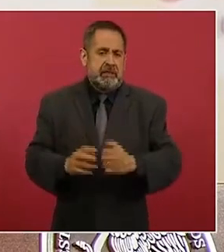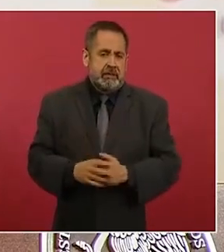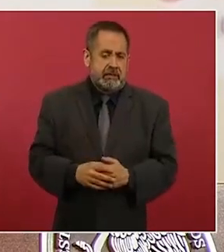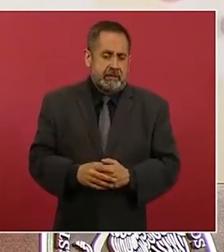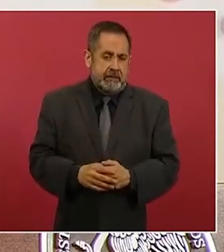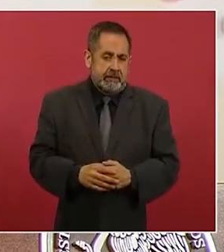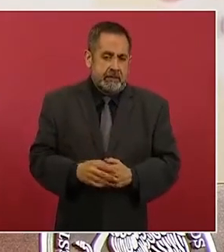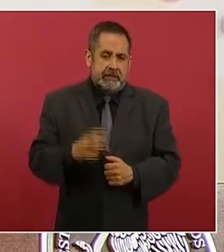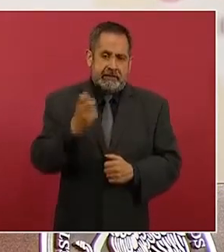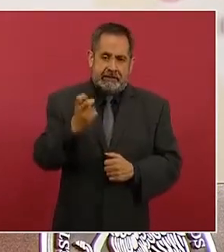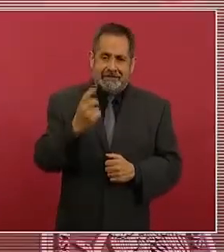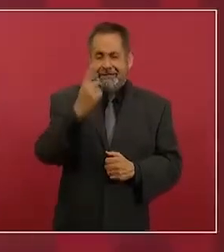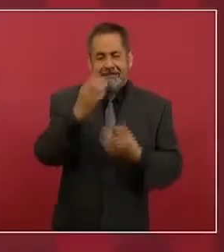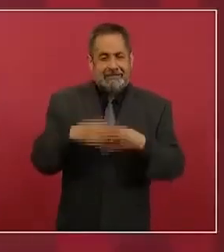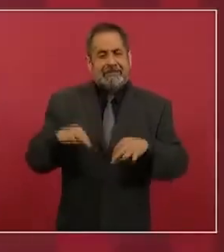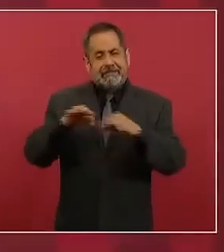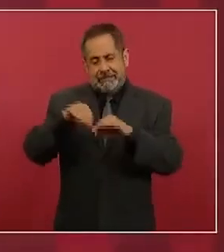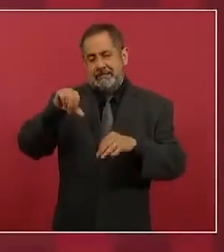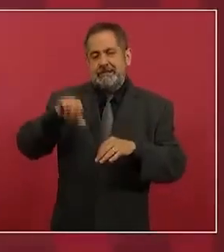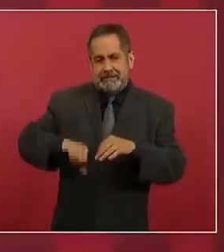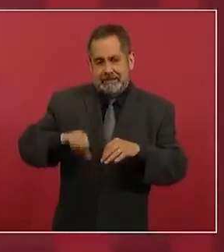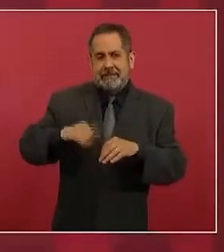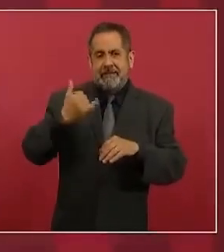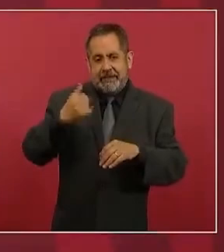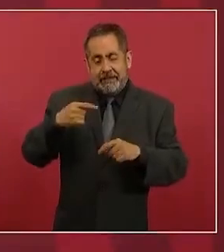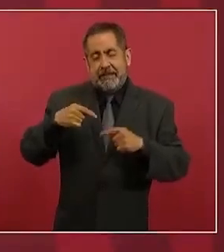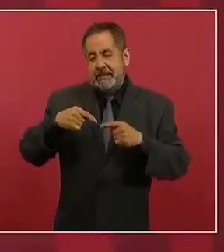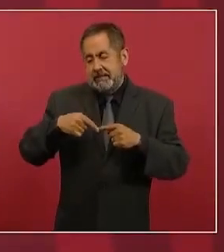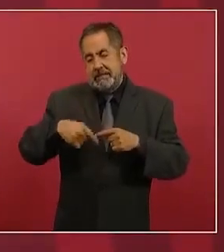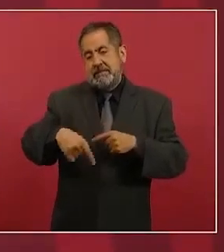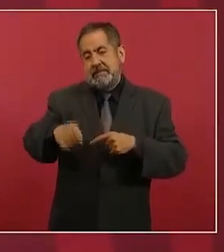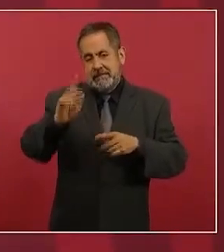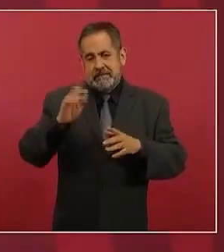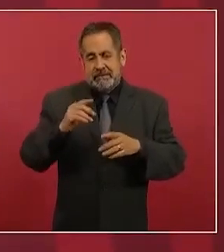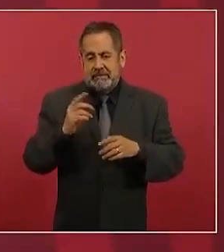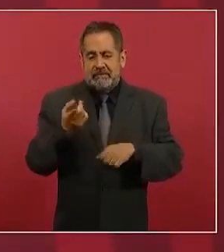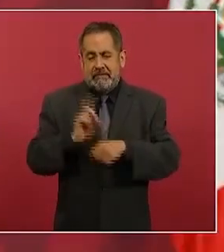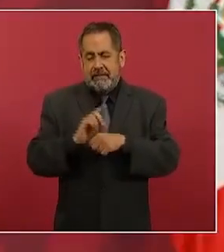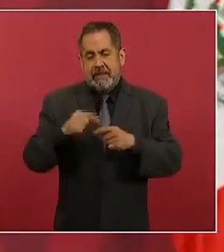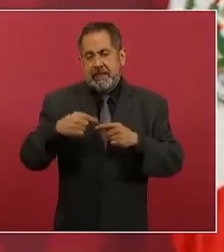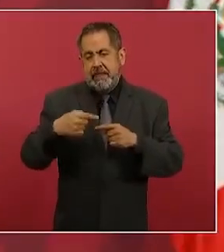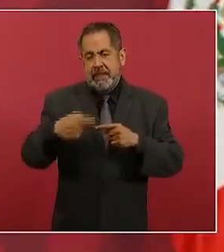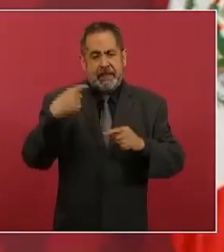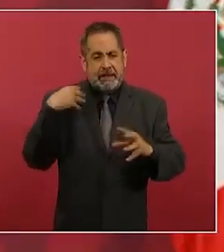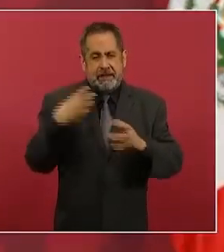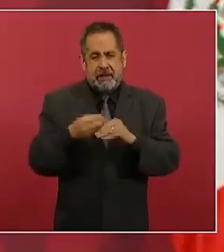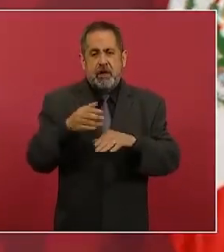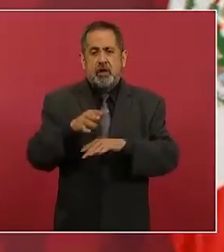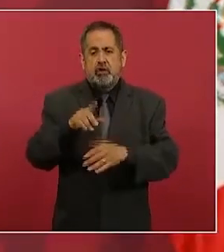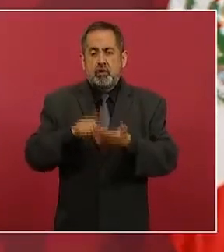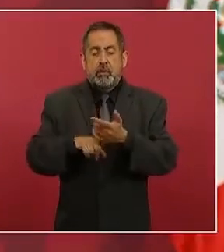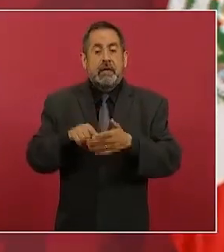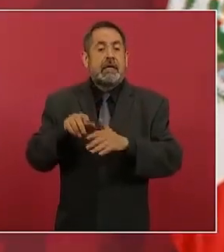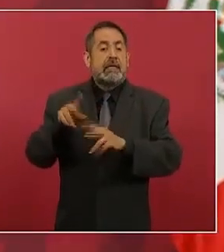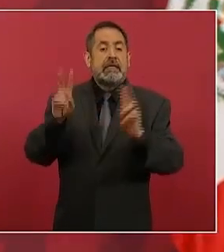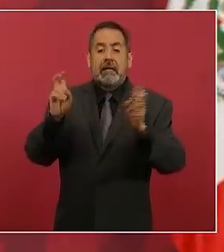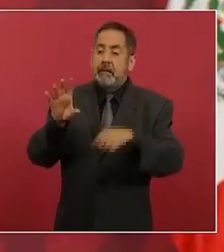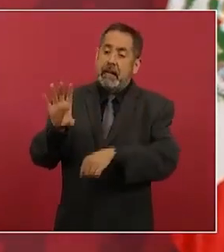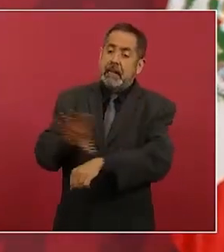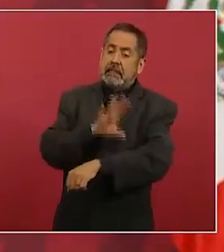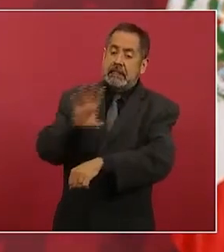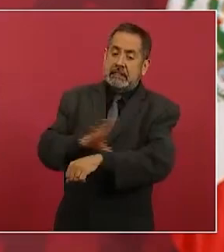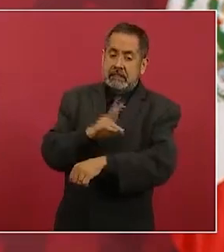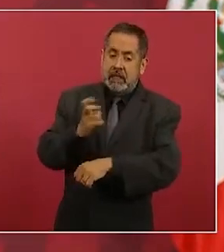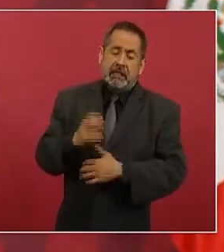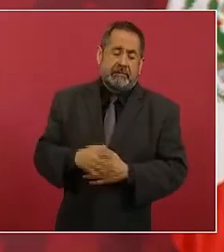sí es importante lo de hoy y lo de todos estos días sobre la cuestión eléctrica.